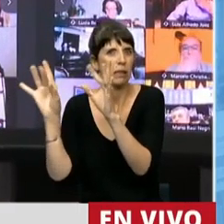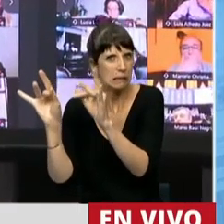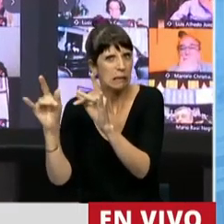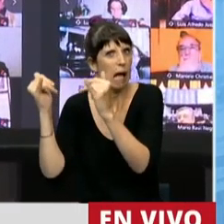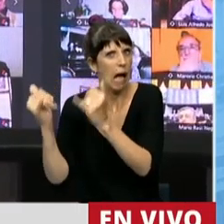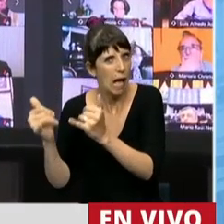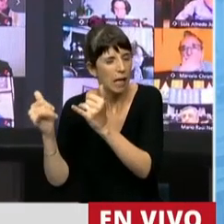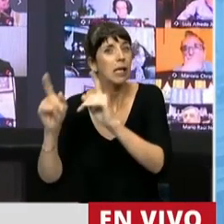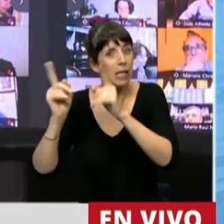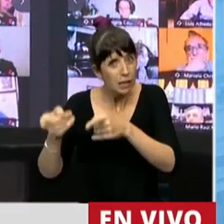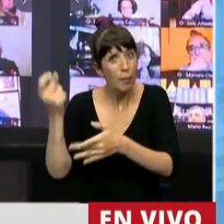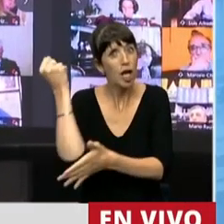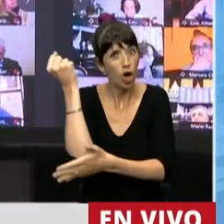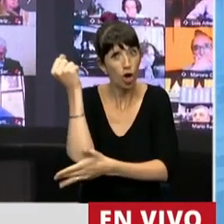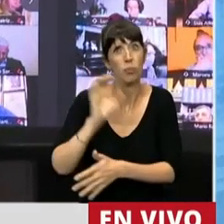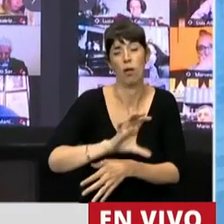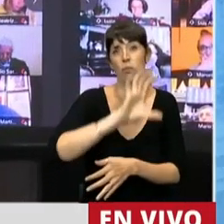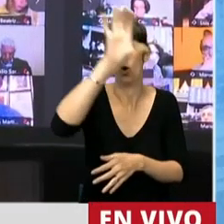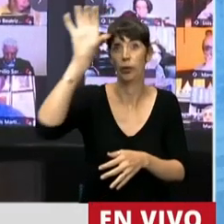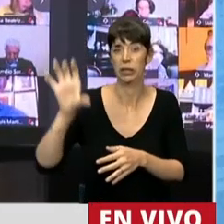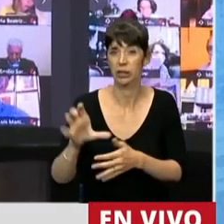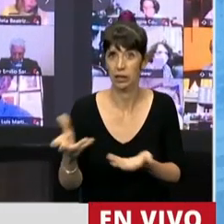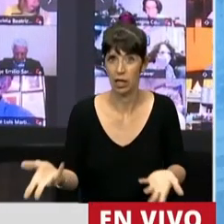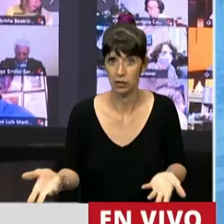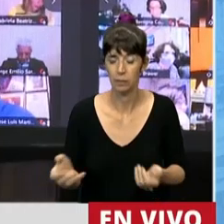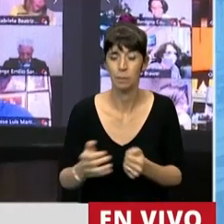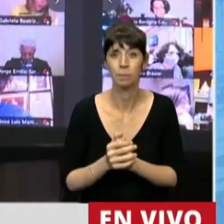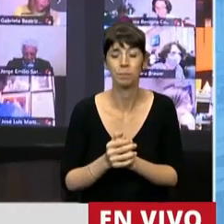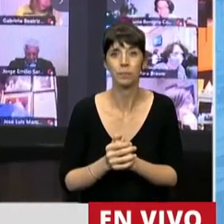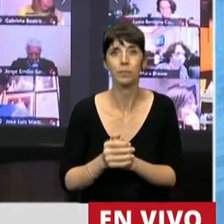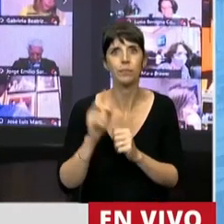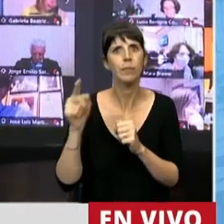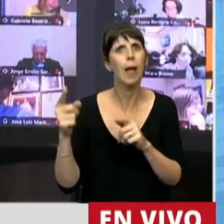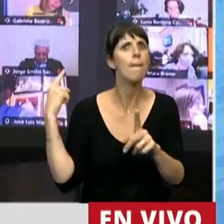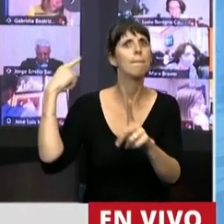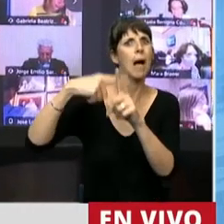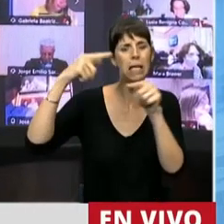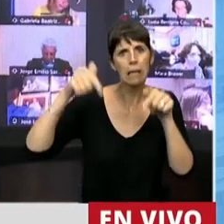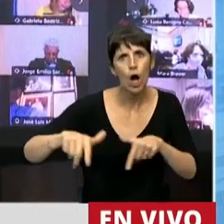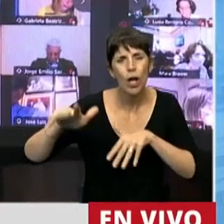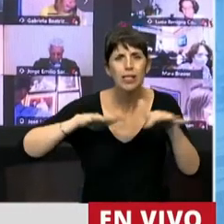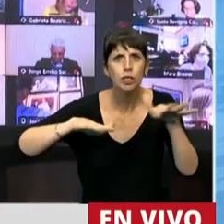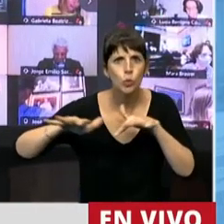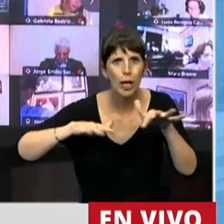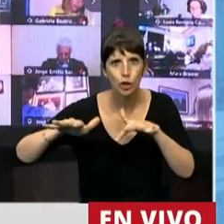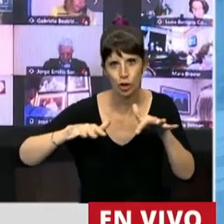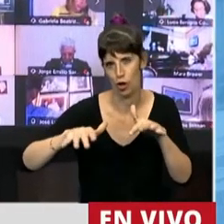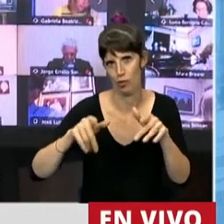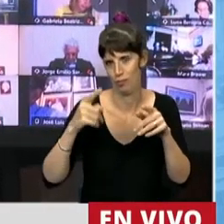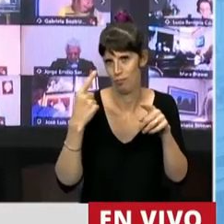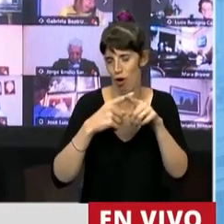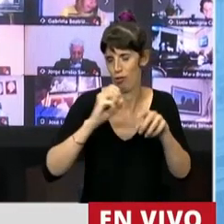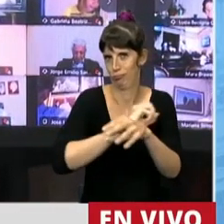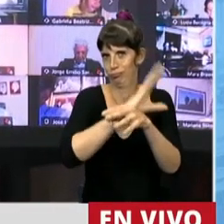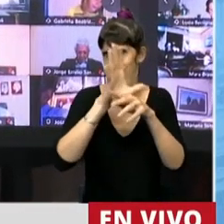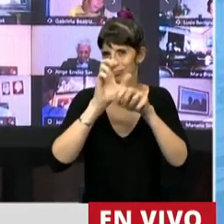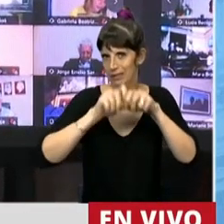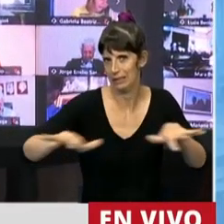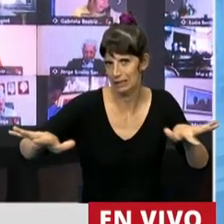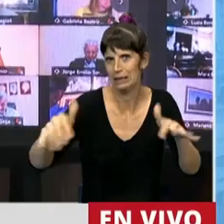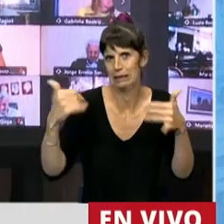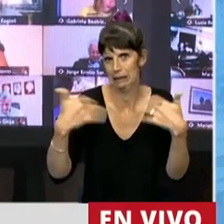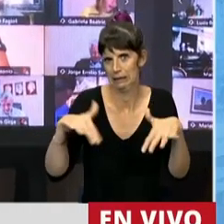país. A esto debemos sumarle que estamos en una crisis por la pandemia, donde las economías del